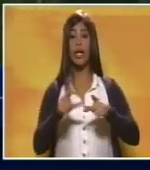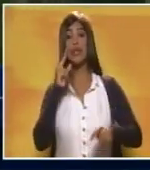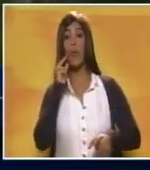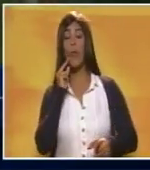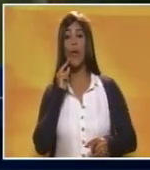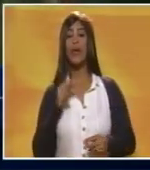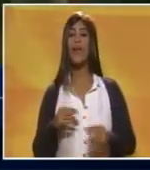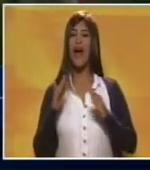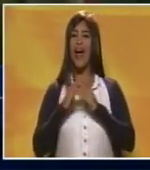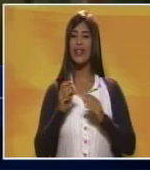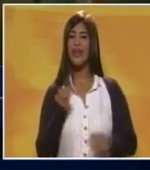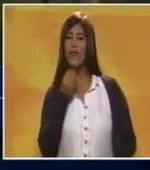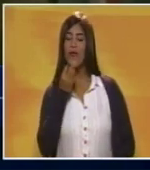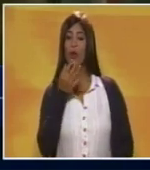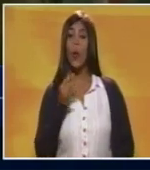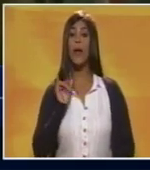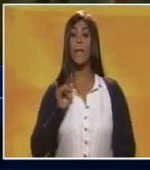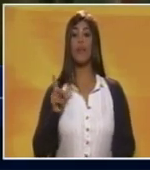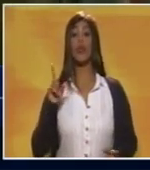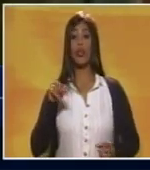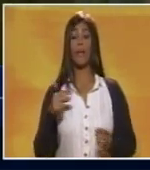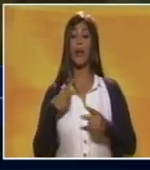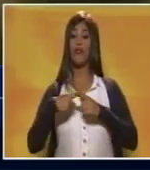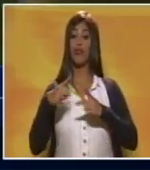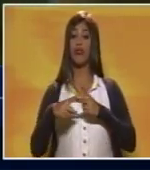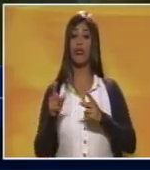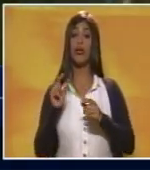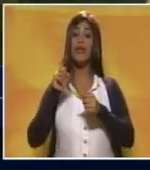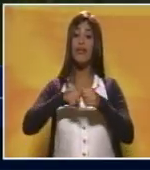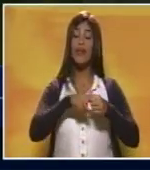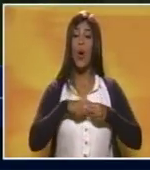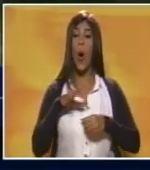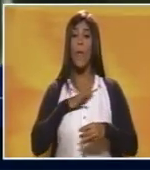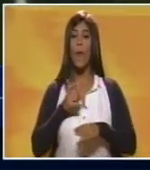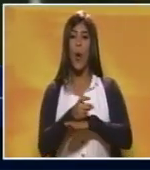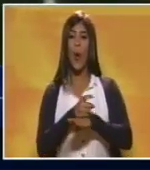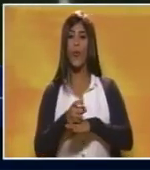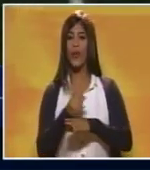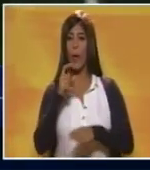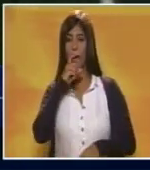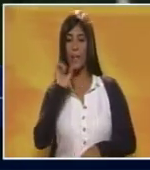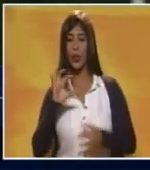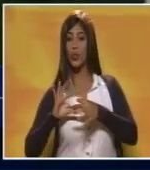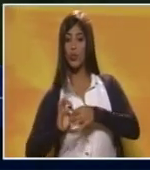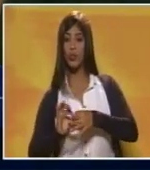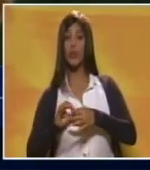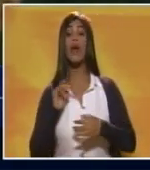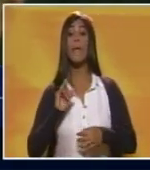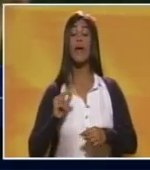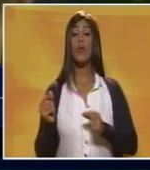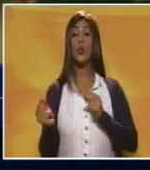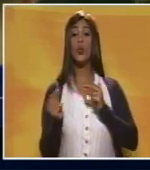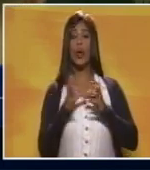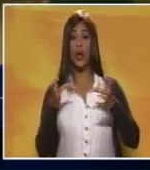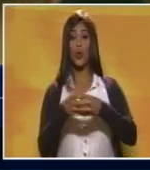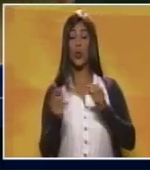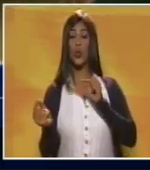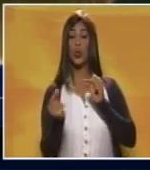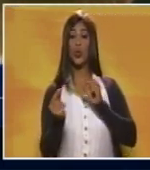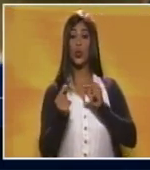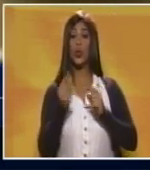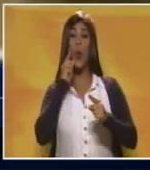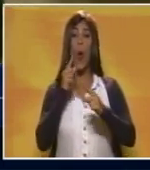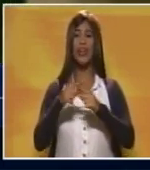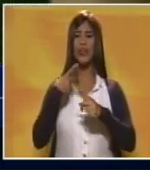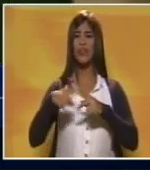Miraflores. En el mismo también se encontraron diferentes integrantes del Gabinete Ejecutivo. En la reunión fueron debatidos diferentes objetivos